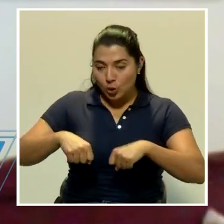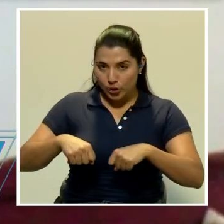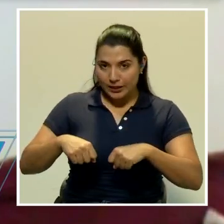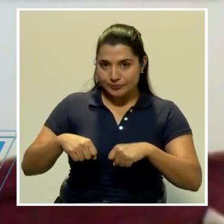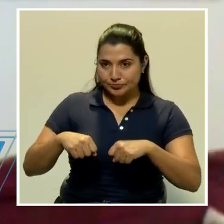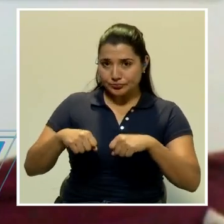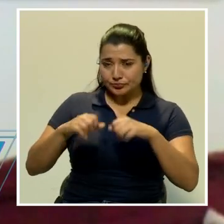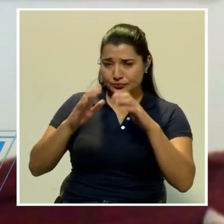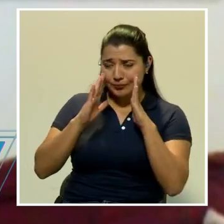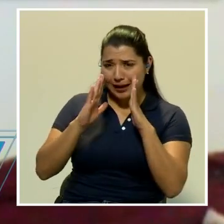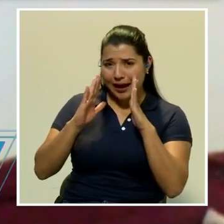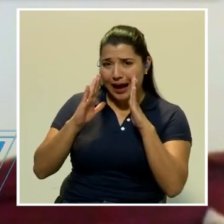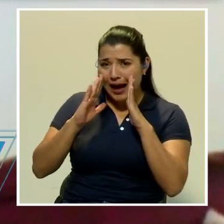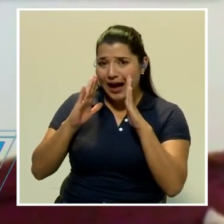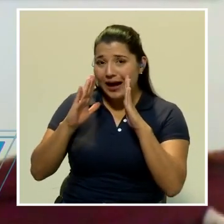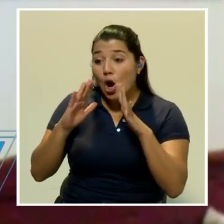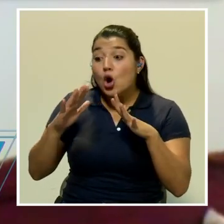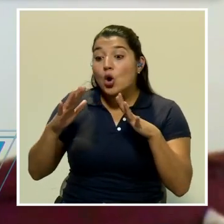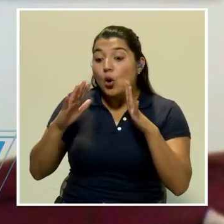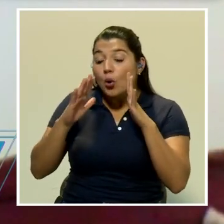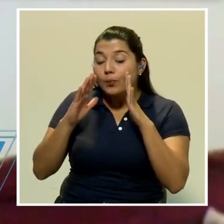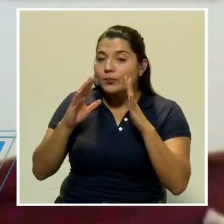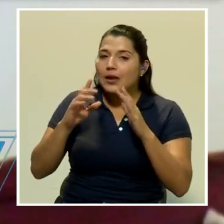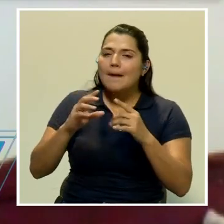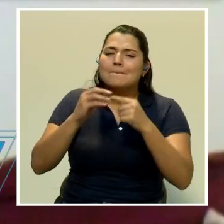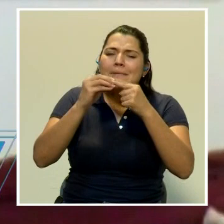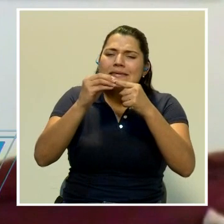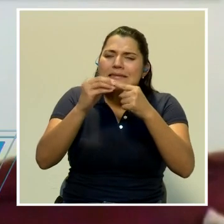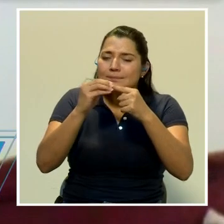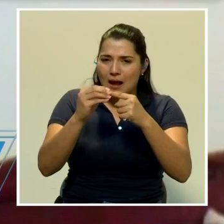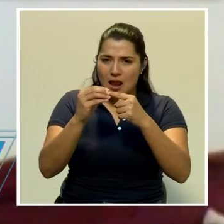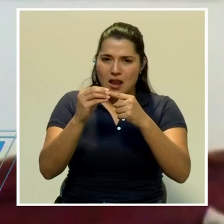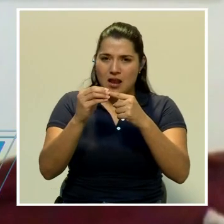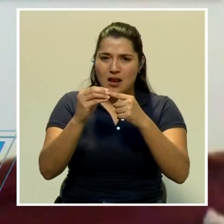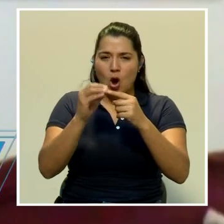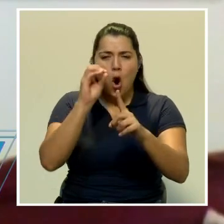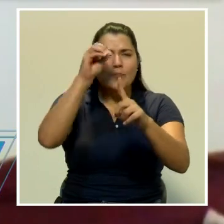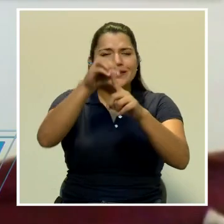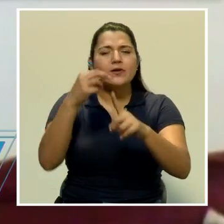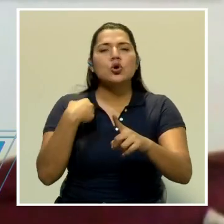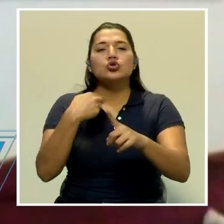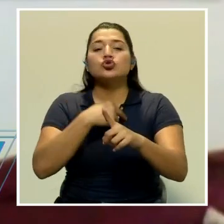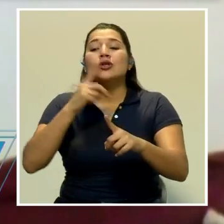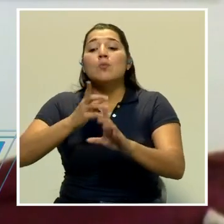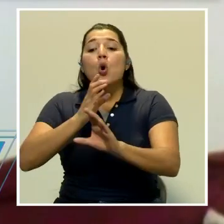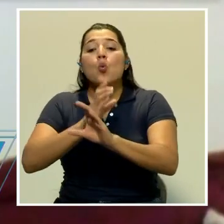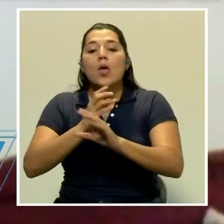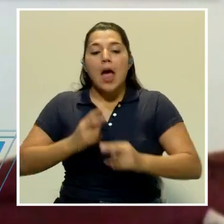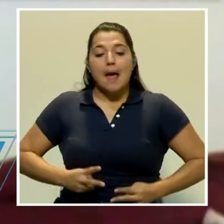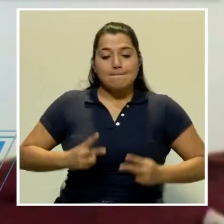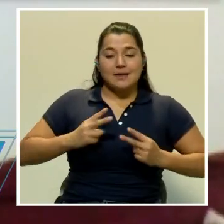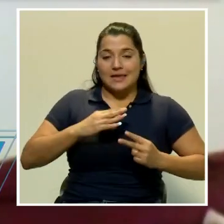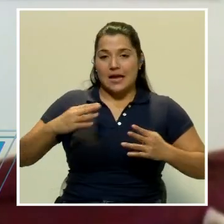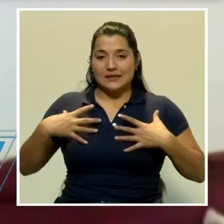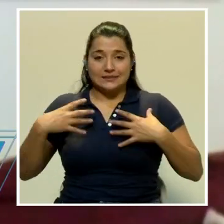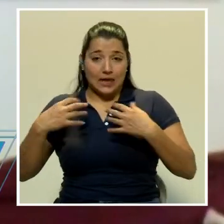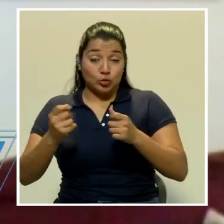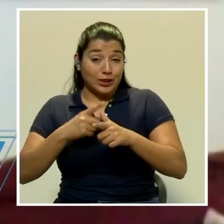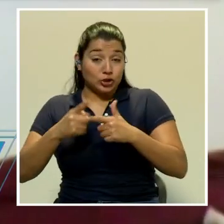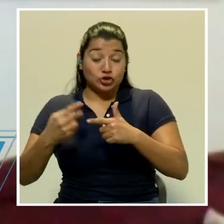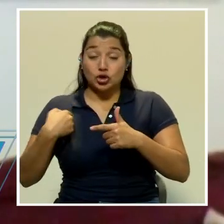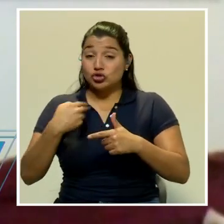premisa principal es mantener la vida y la salud, bajo esa premisa nosotros suspendimos, igual que muchos otros países en el mundo,